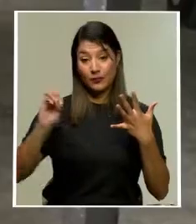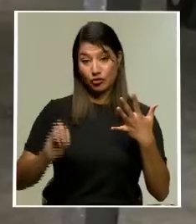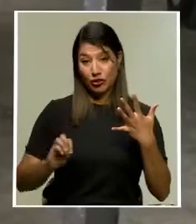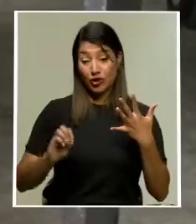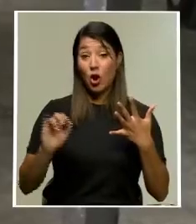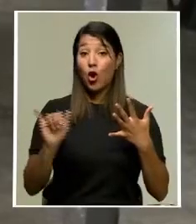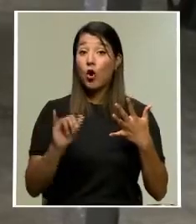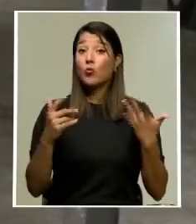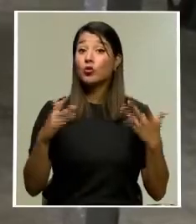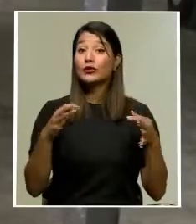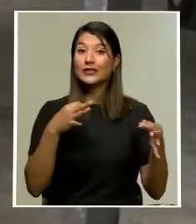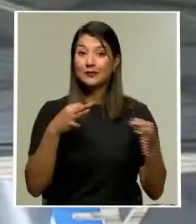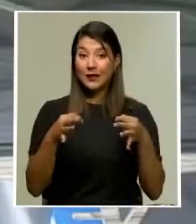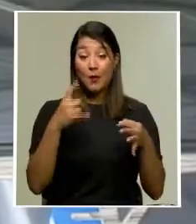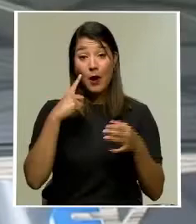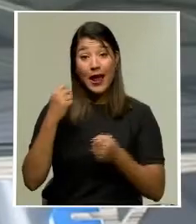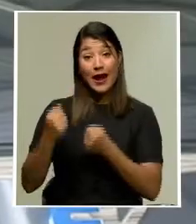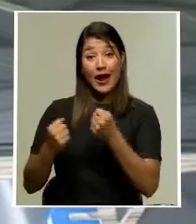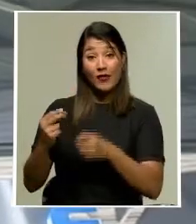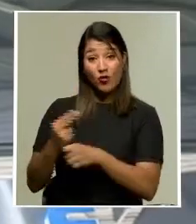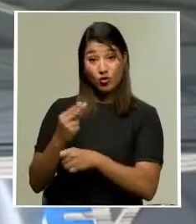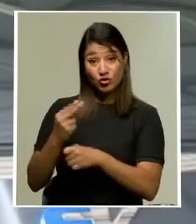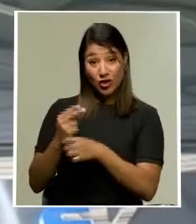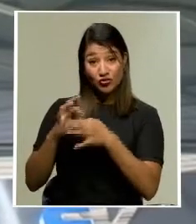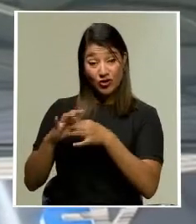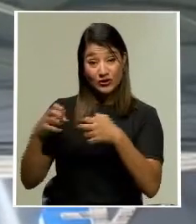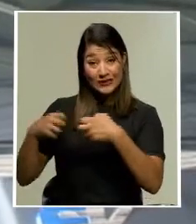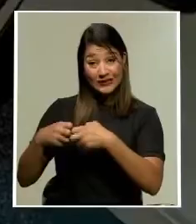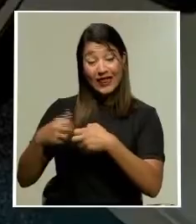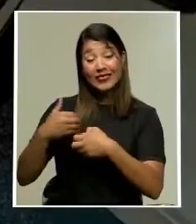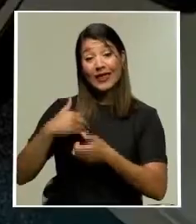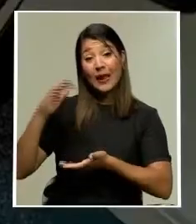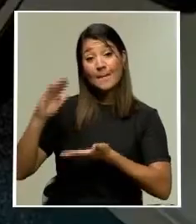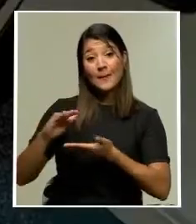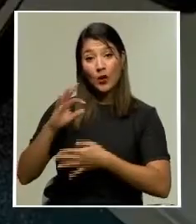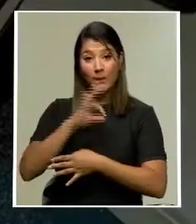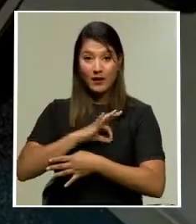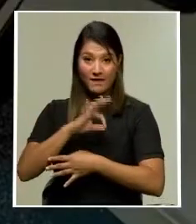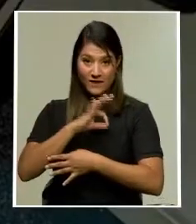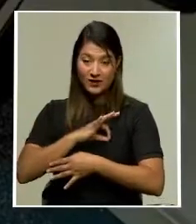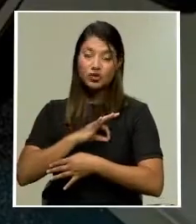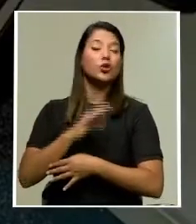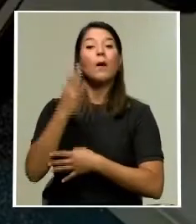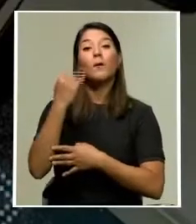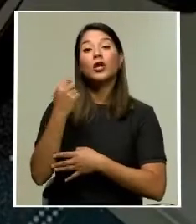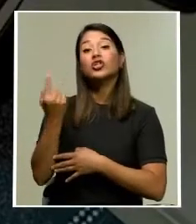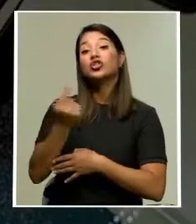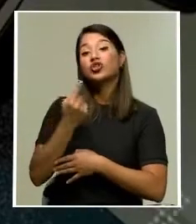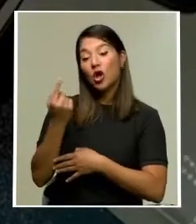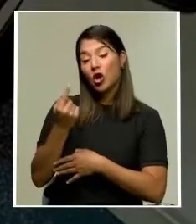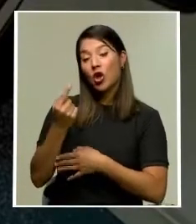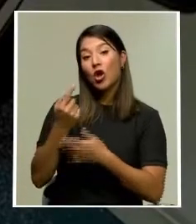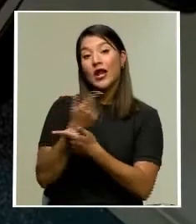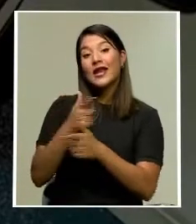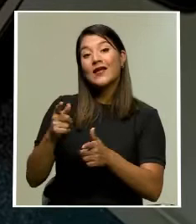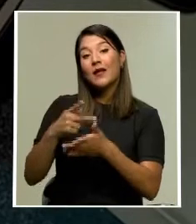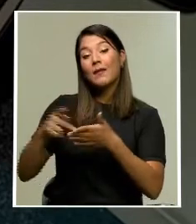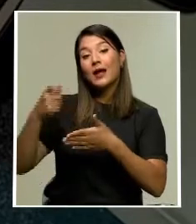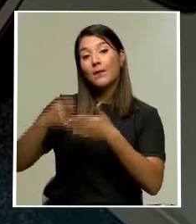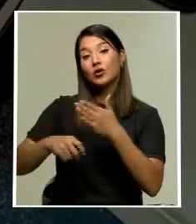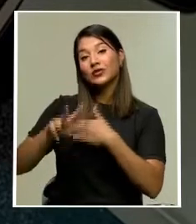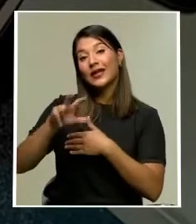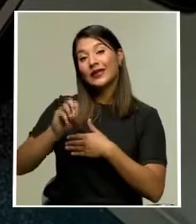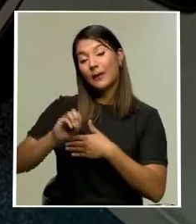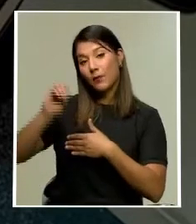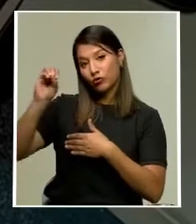Como dijimos, para los autos usados los beneficios en cuanto a impuestos son menores, pues únicamente contempla la exoneración del 30% del impuesto selectivo